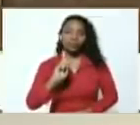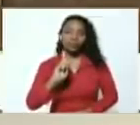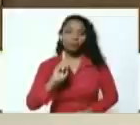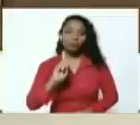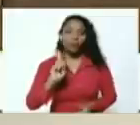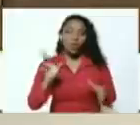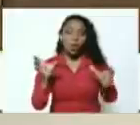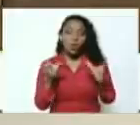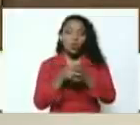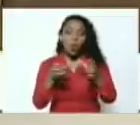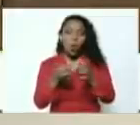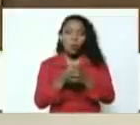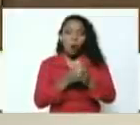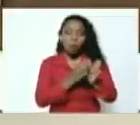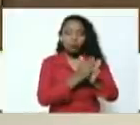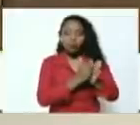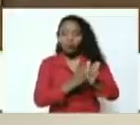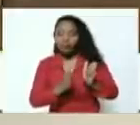grupo de leyes